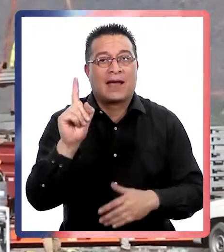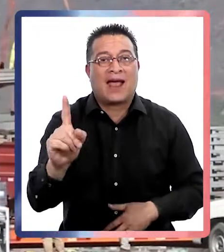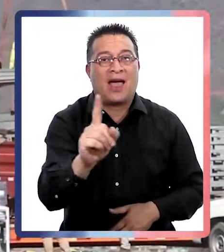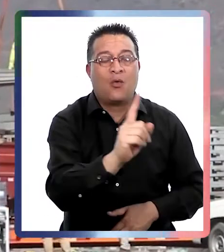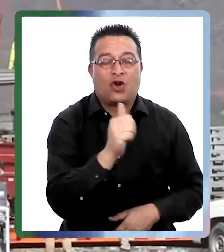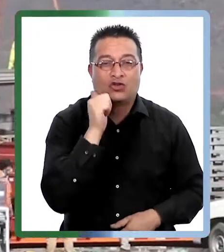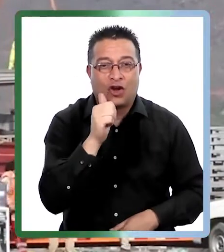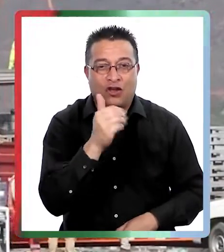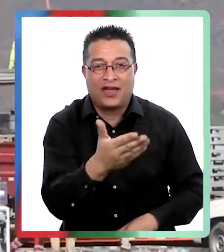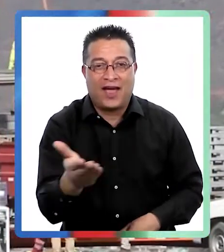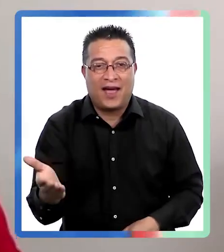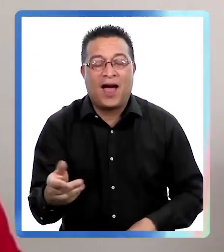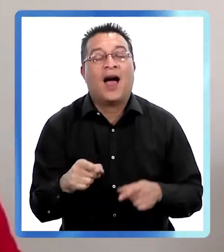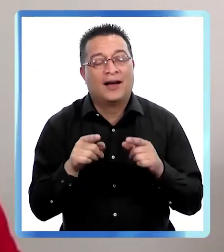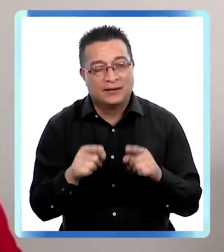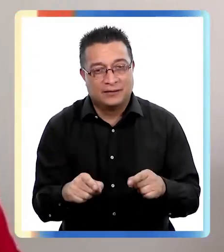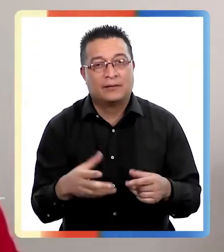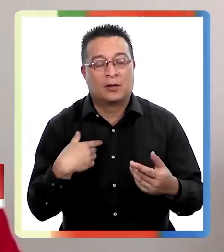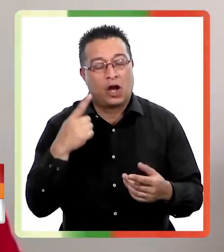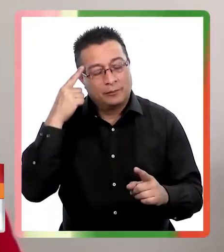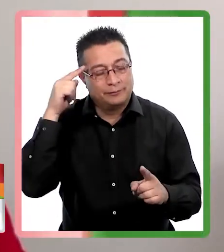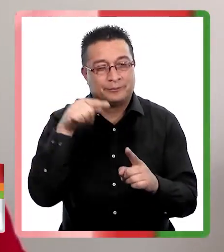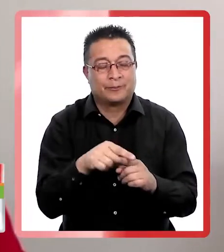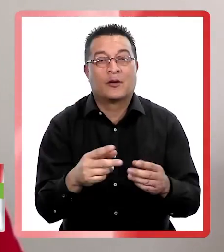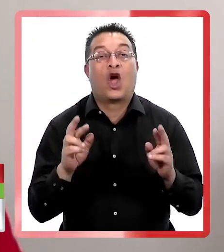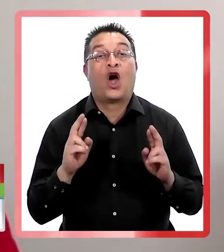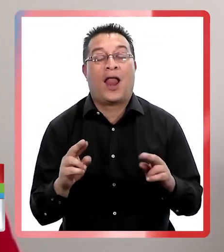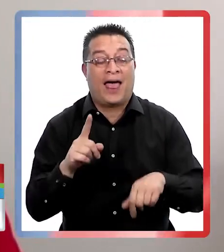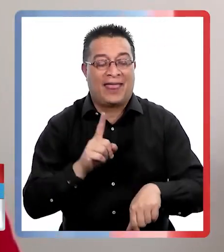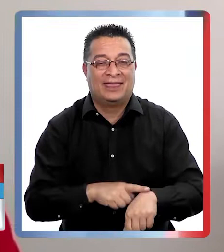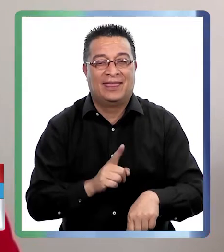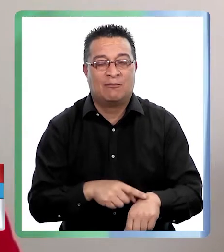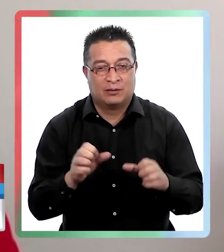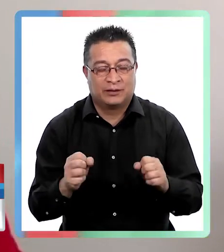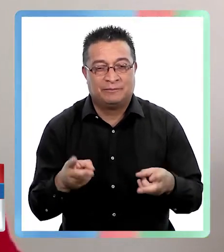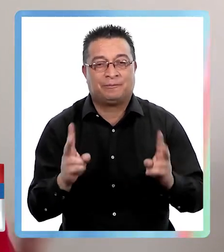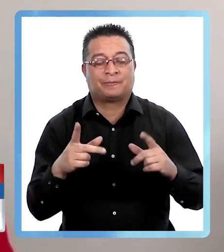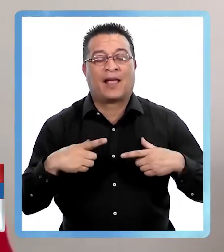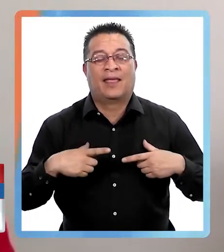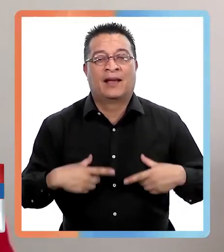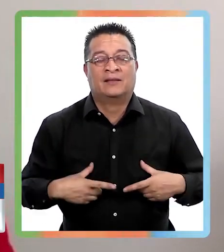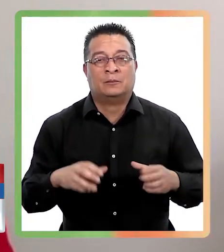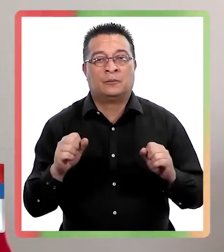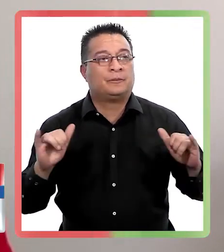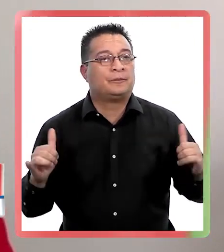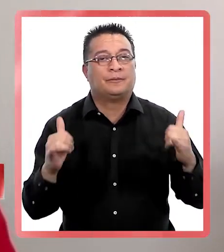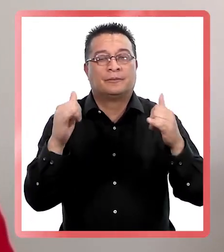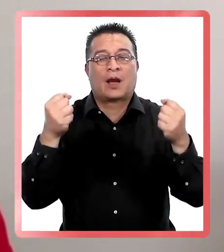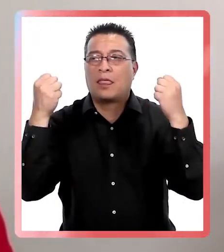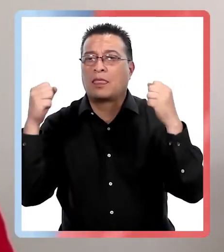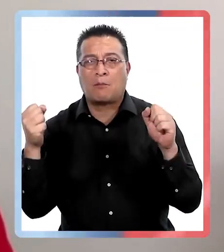uno de nosotros. Y que esperamos que se destine como tiempo, digamos, para poder descansar, para poder recrearse,